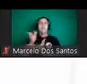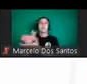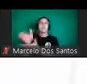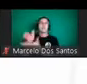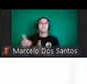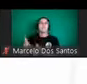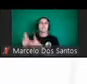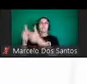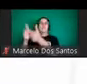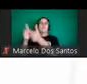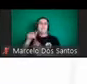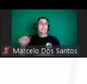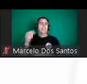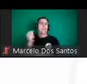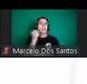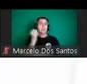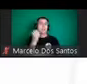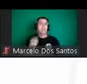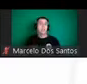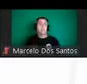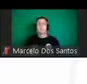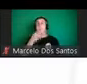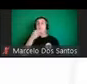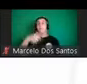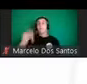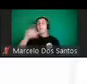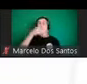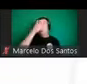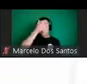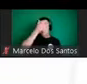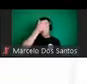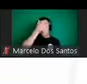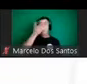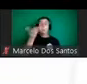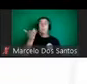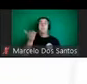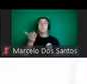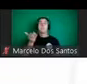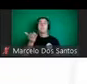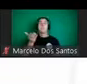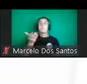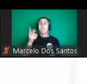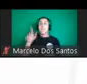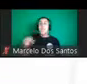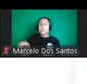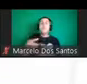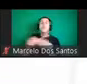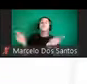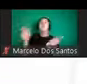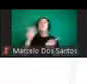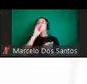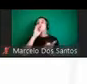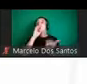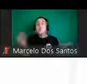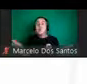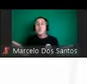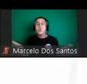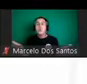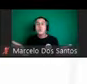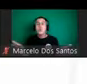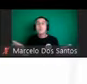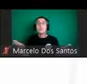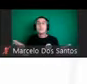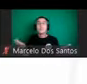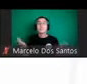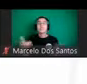esa información entonces hay que saber derivar, porque no es el que hace el monitoreo el que va a resolver. Tiene que encontrar dónde está